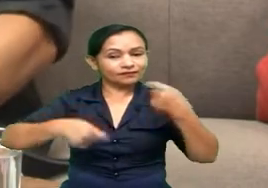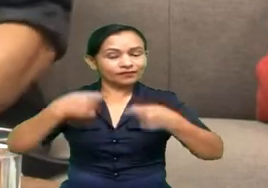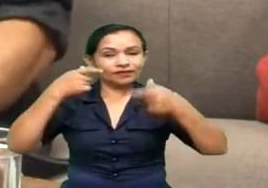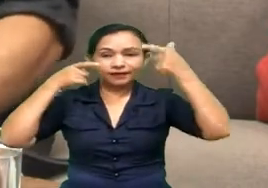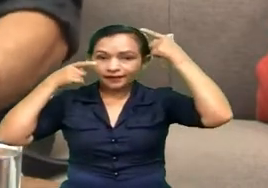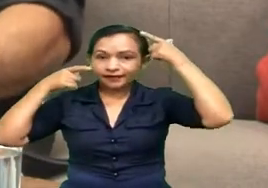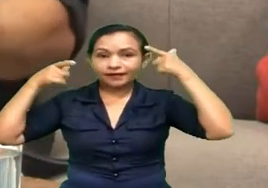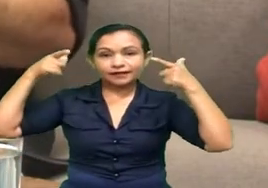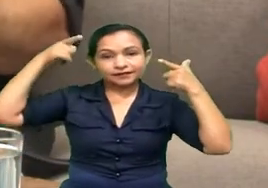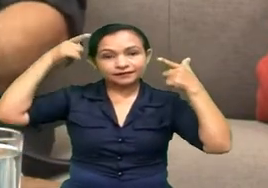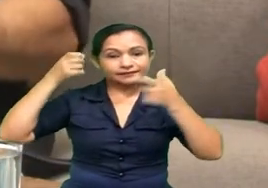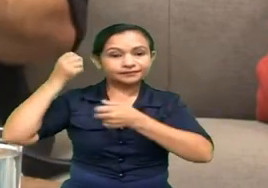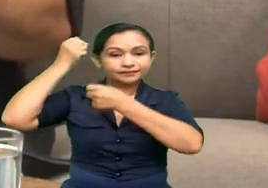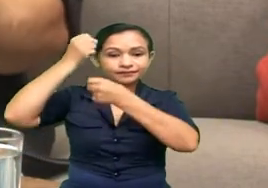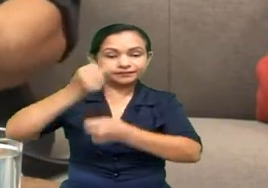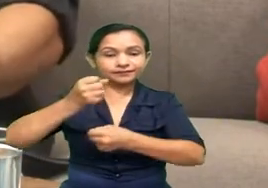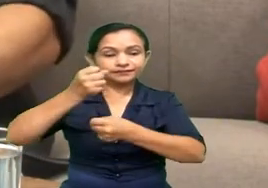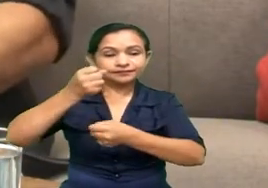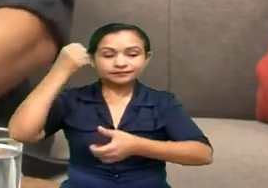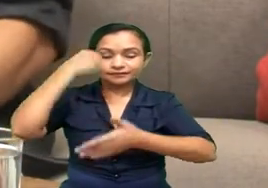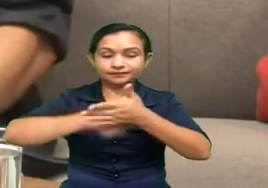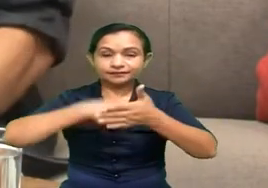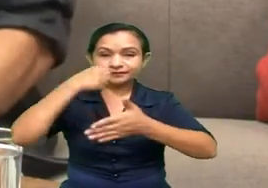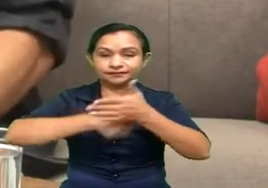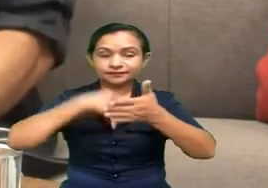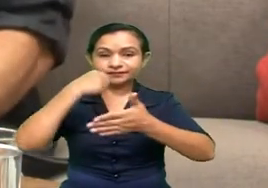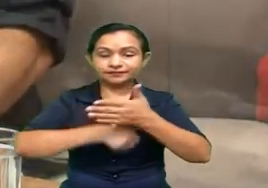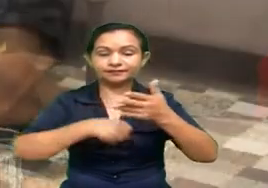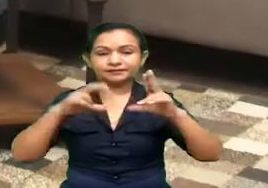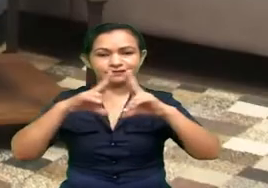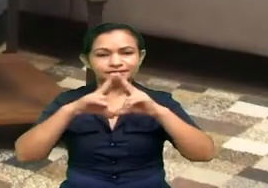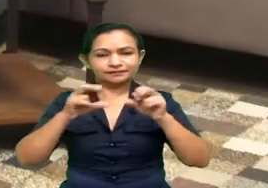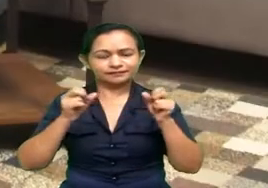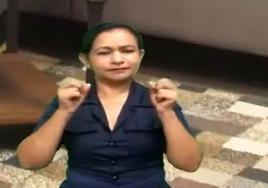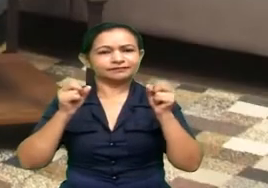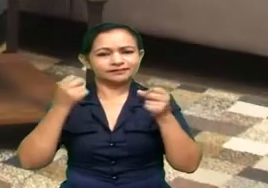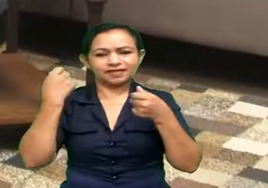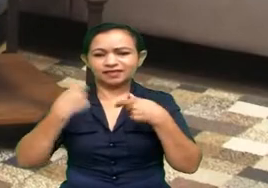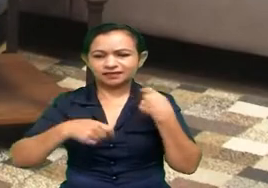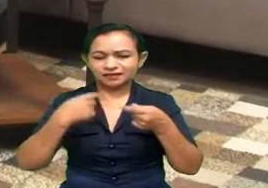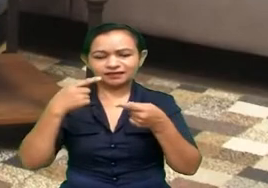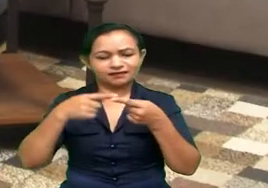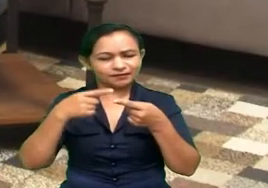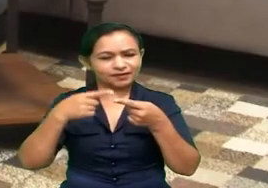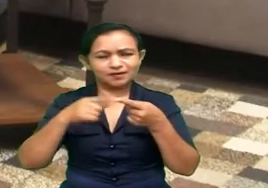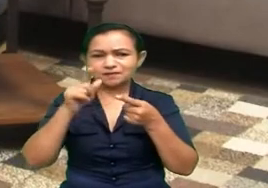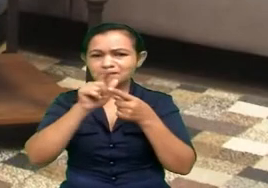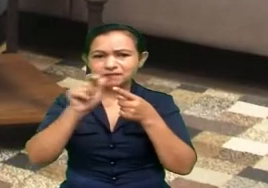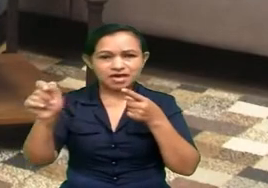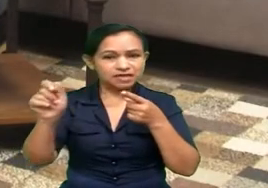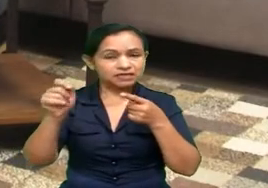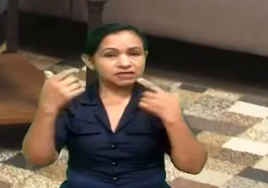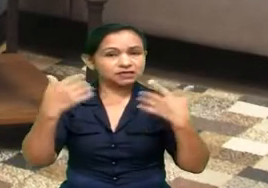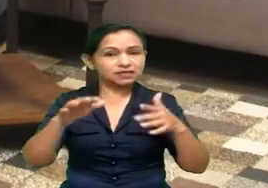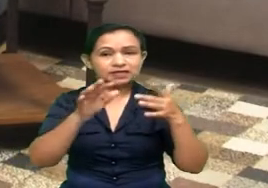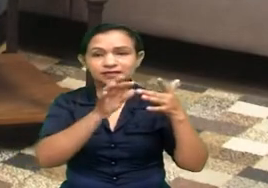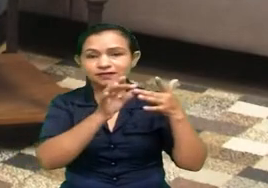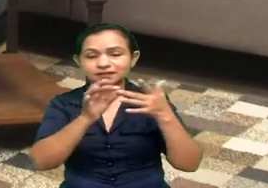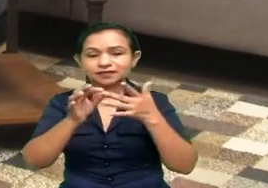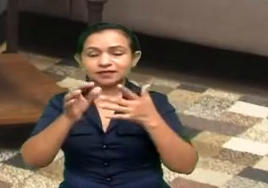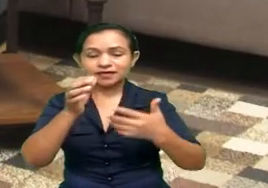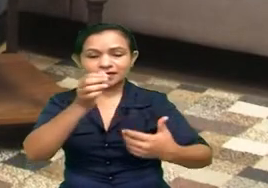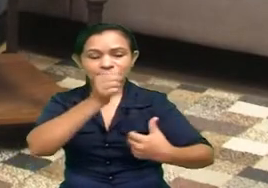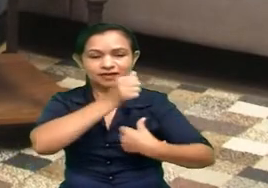Sandino funda el Ejército Defensor de la Soberanía Nacional. También un 2 de septiembre se funda el